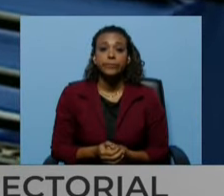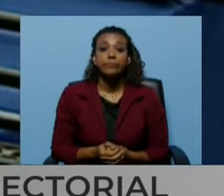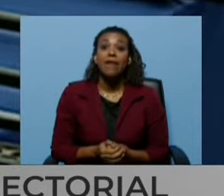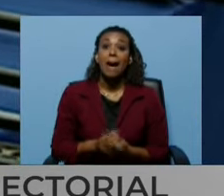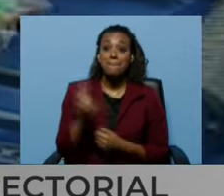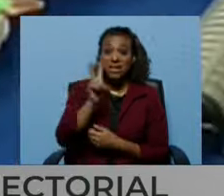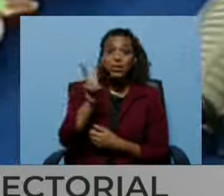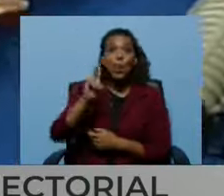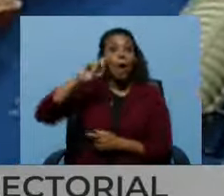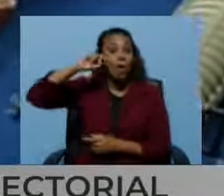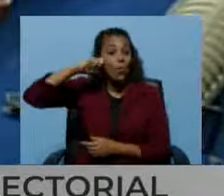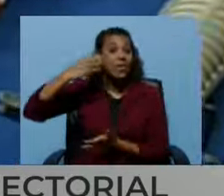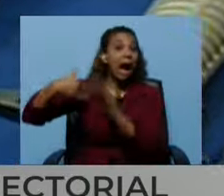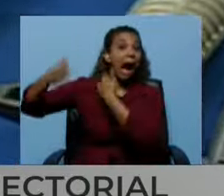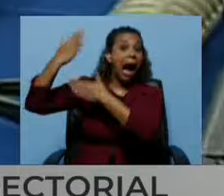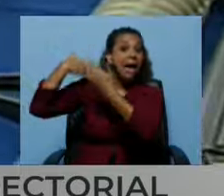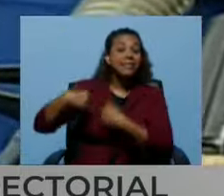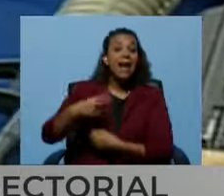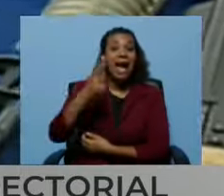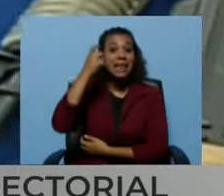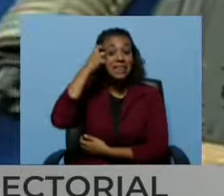Venezuela debe recordar el día